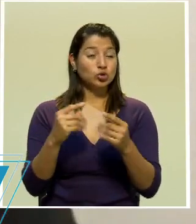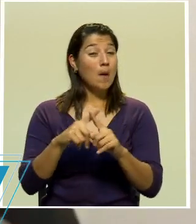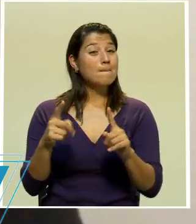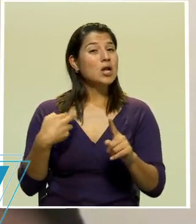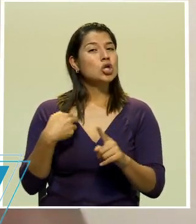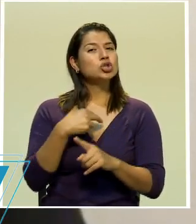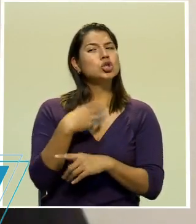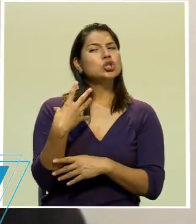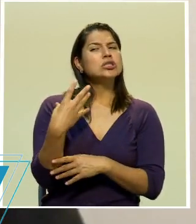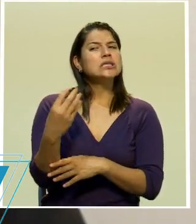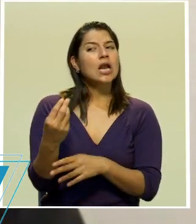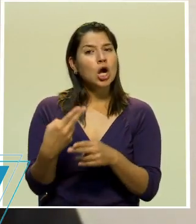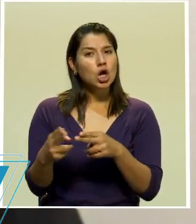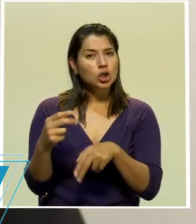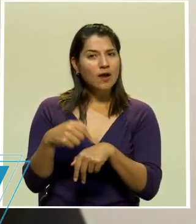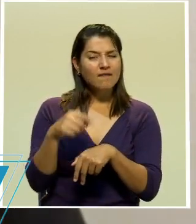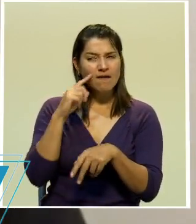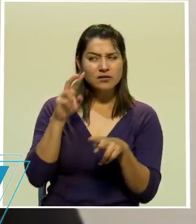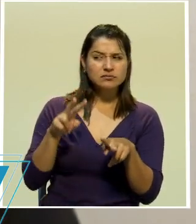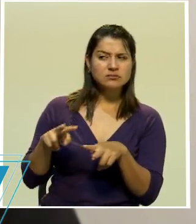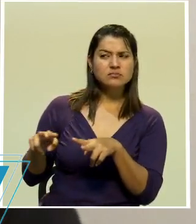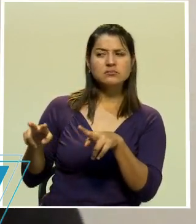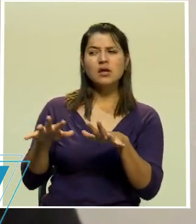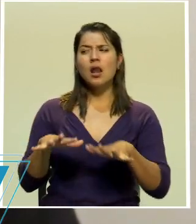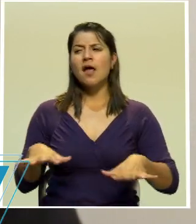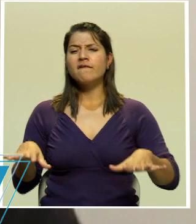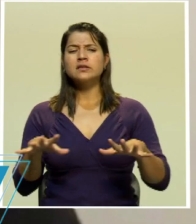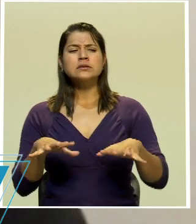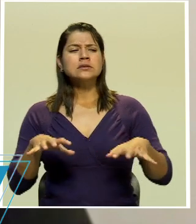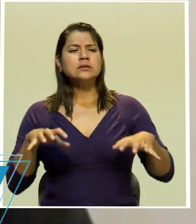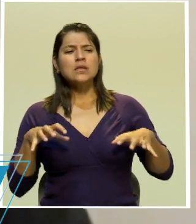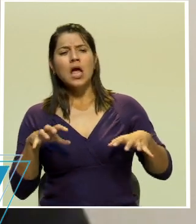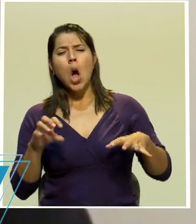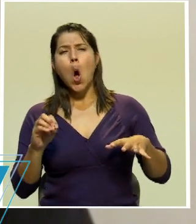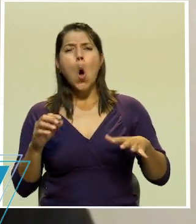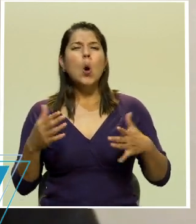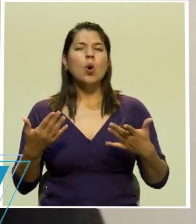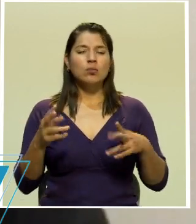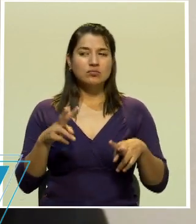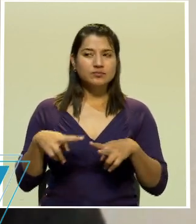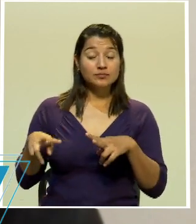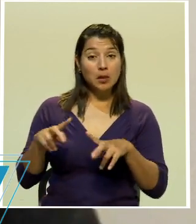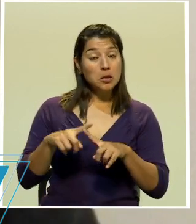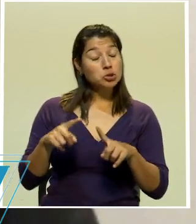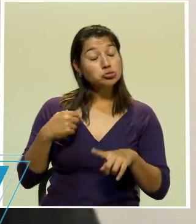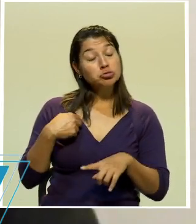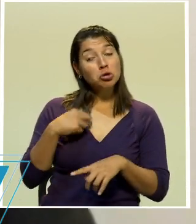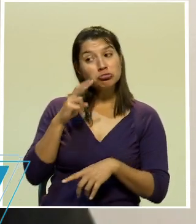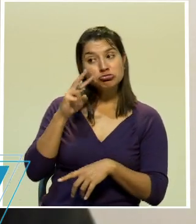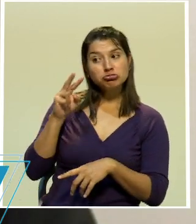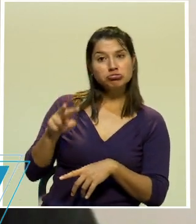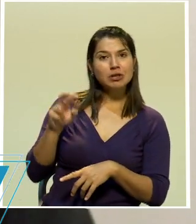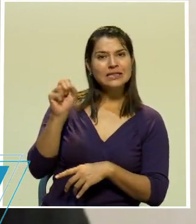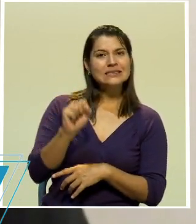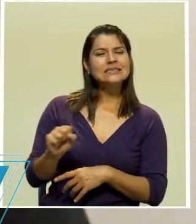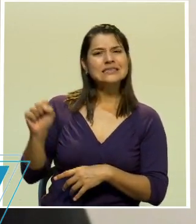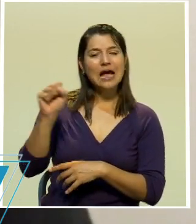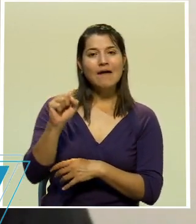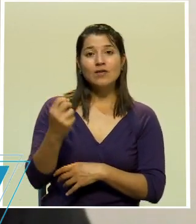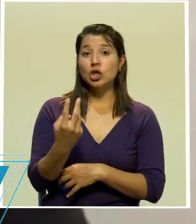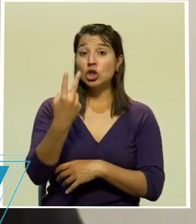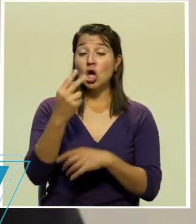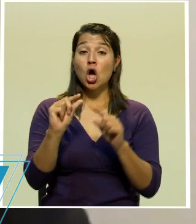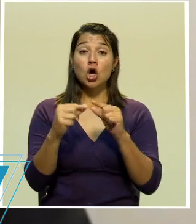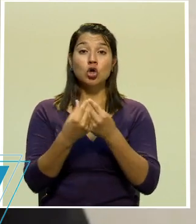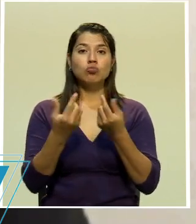como a visualizar si la situación estaba tensa o qué estaba sucediendo y viera que lo que encontré el mismo sábado fue los dos